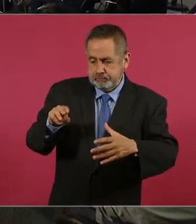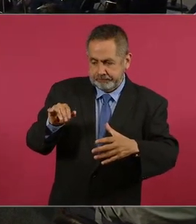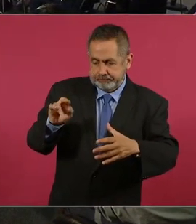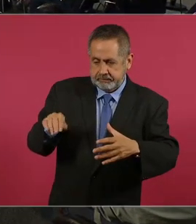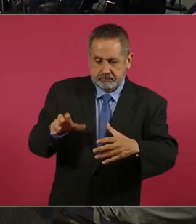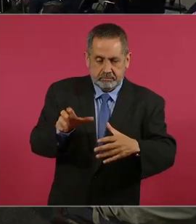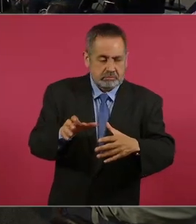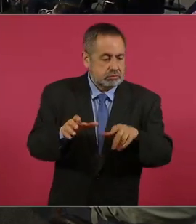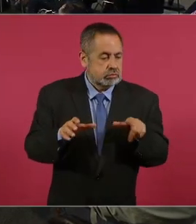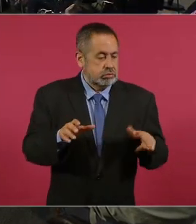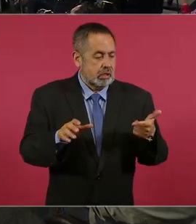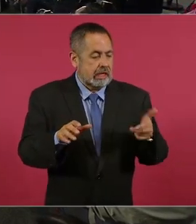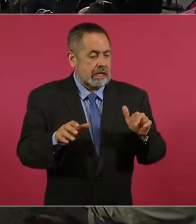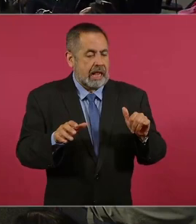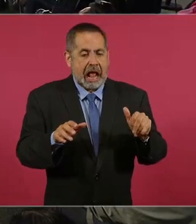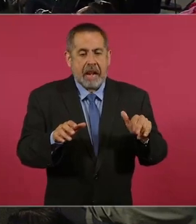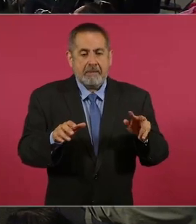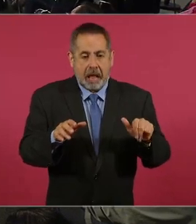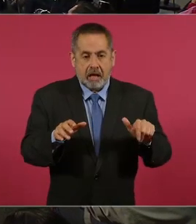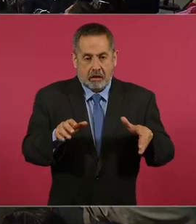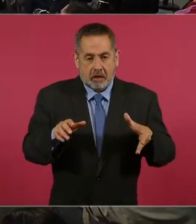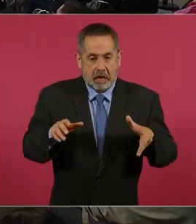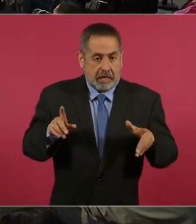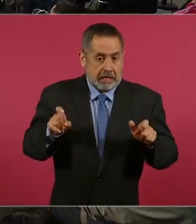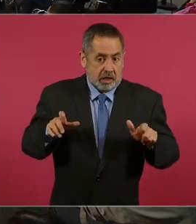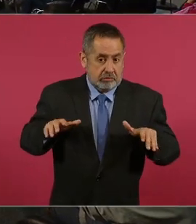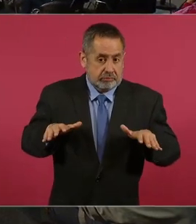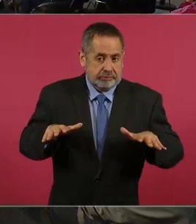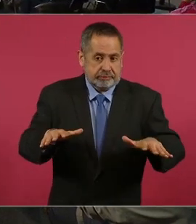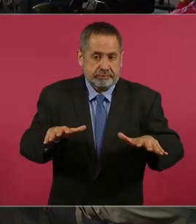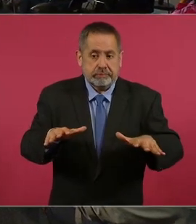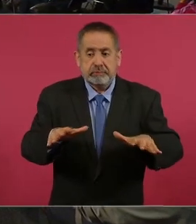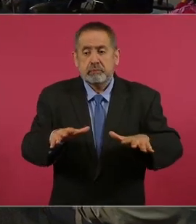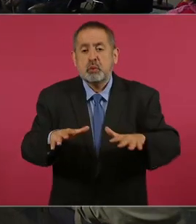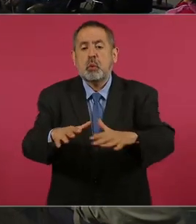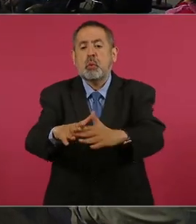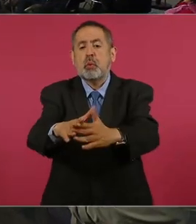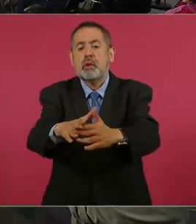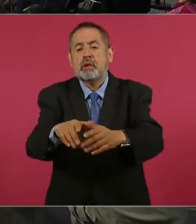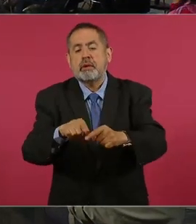y Grijalva al Golfo.